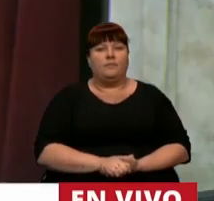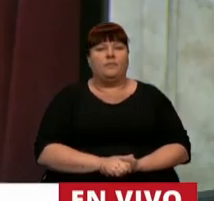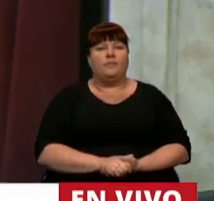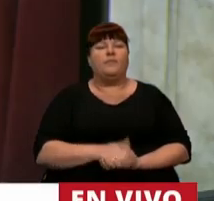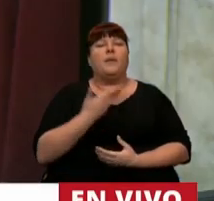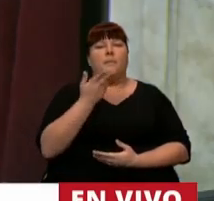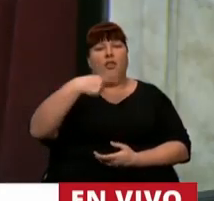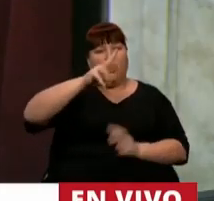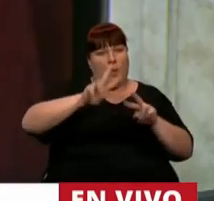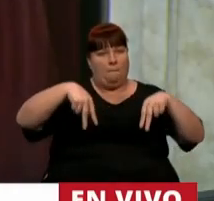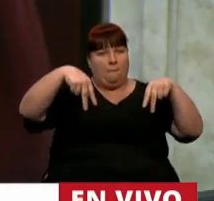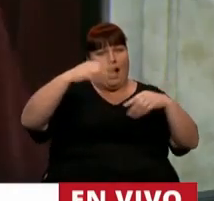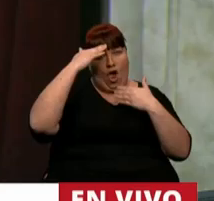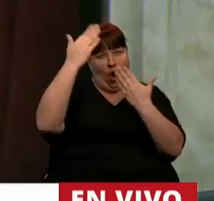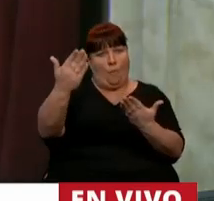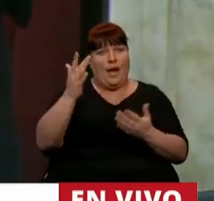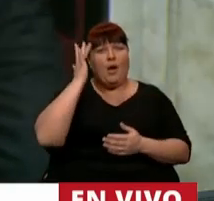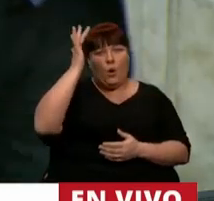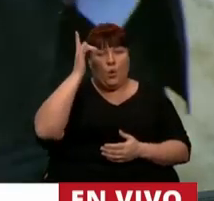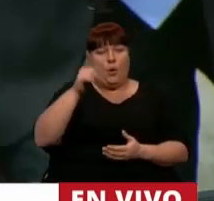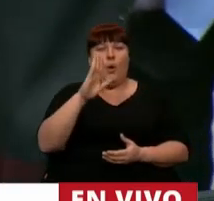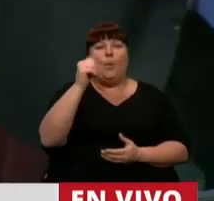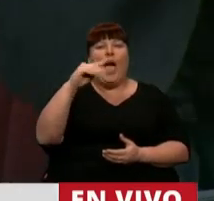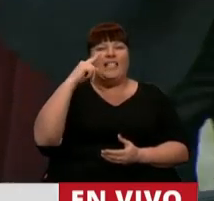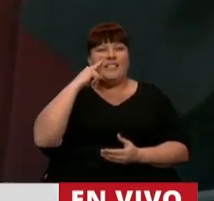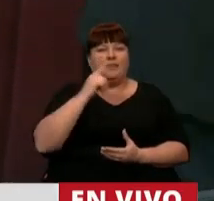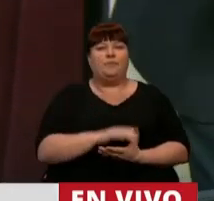Les pido si nos ponemos de pie para un homenaje al padre Bachi.